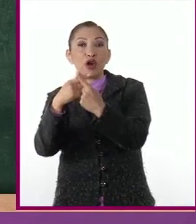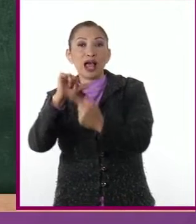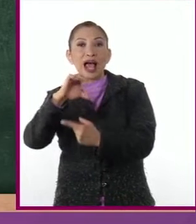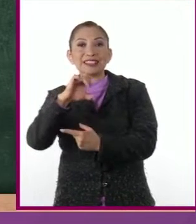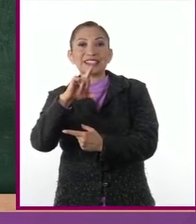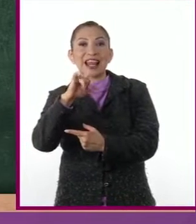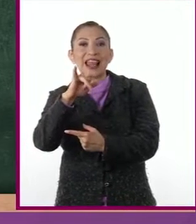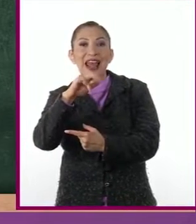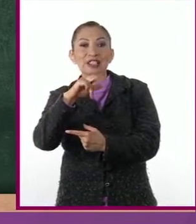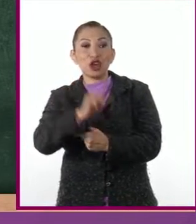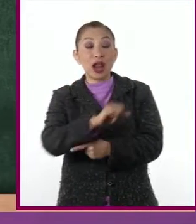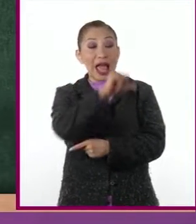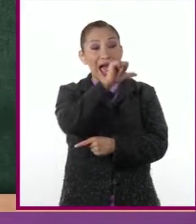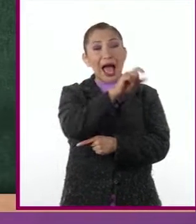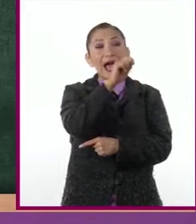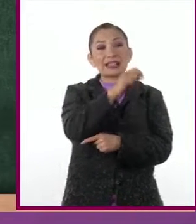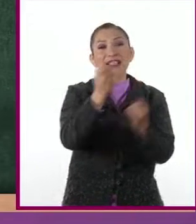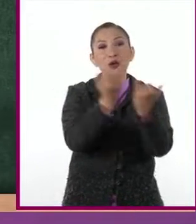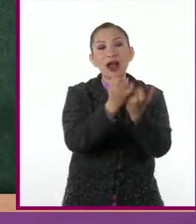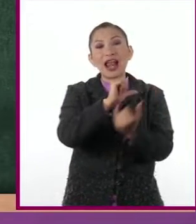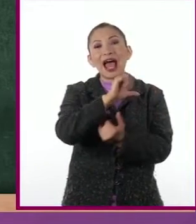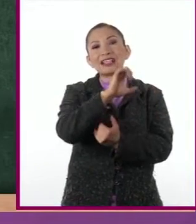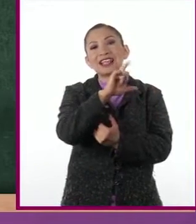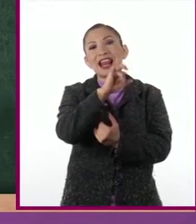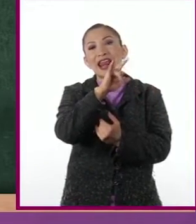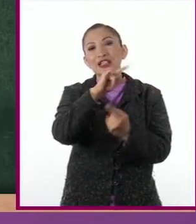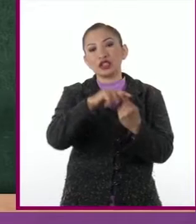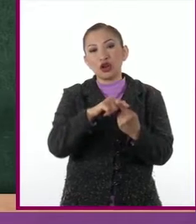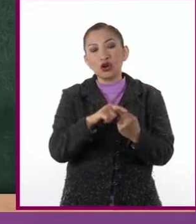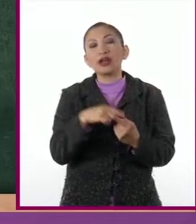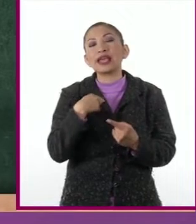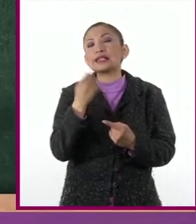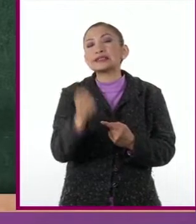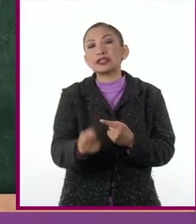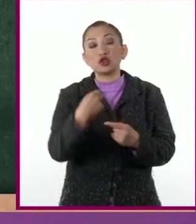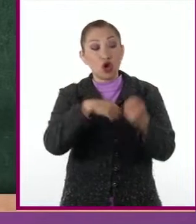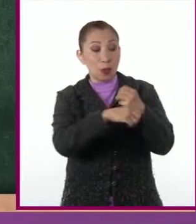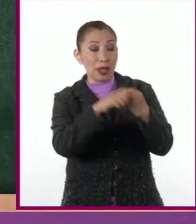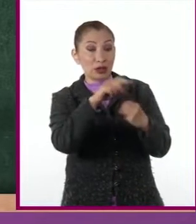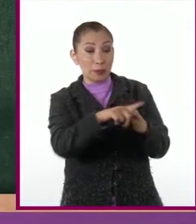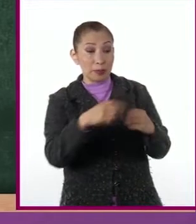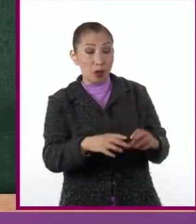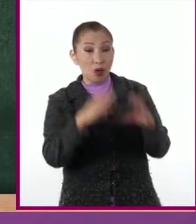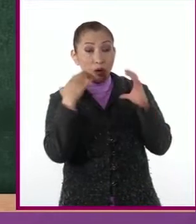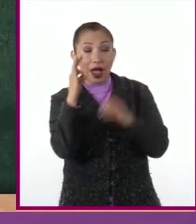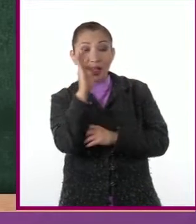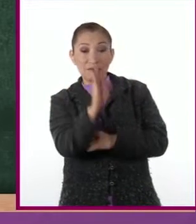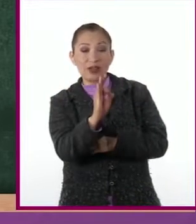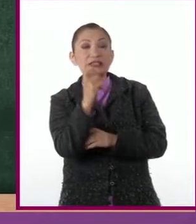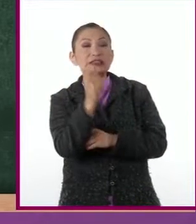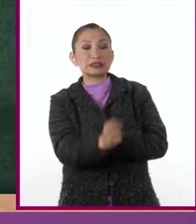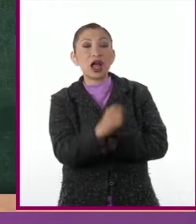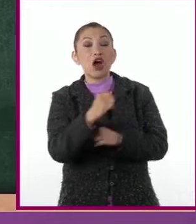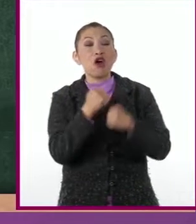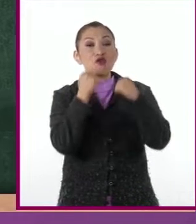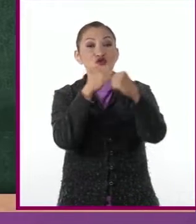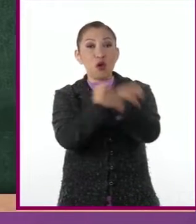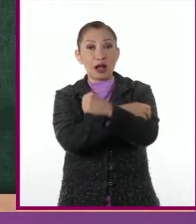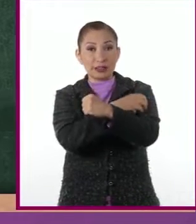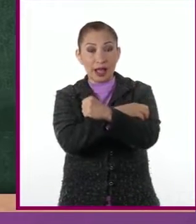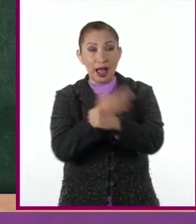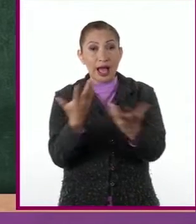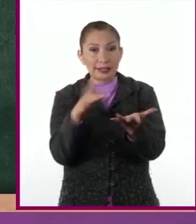aceleración, donde A es igual a aceleración que experimenta un objeto, F es igual a la fuerza